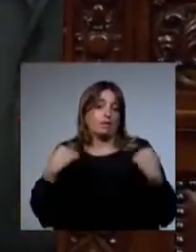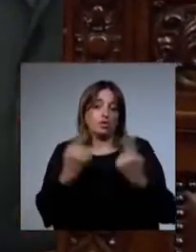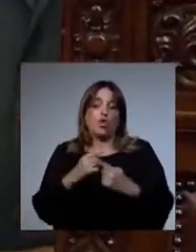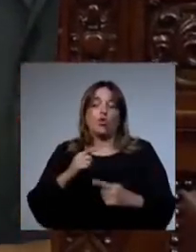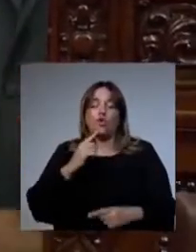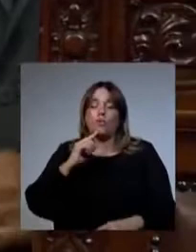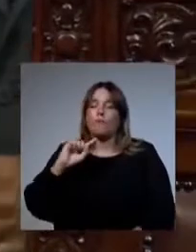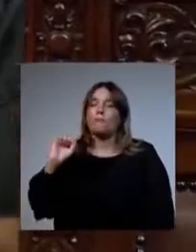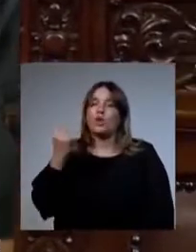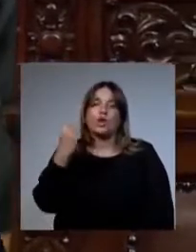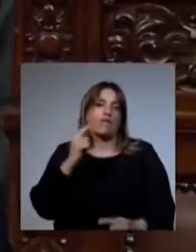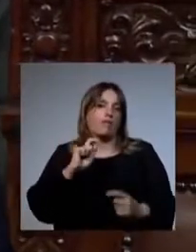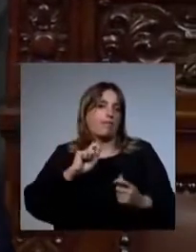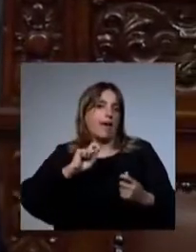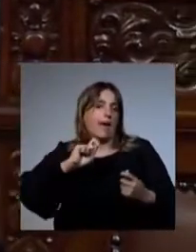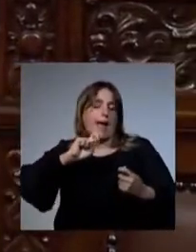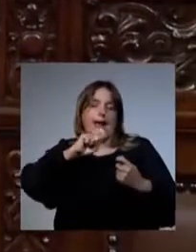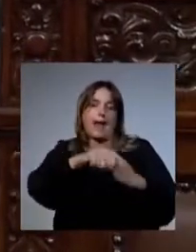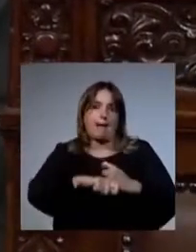cambiaron rápidamente.